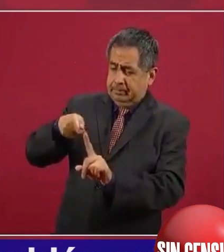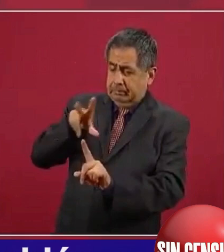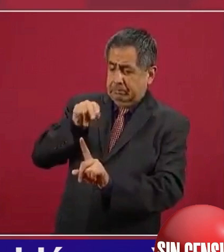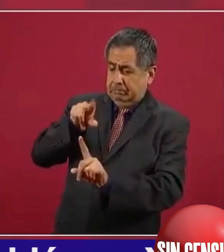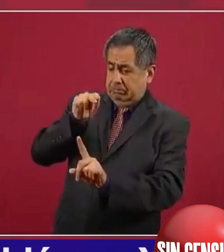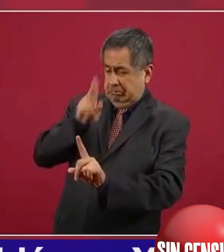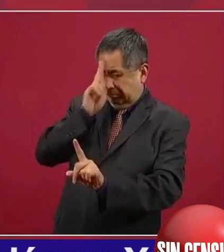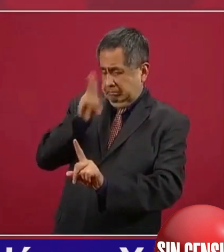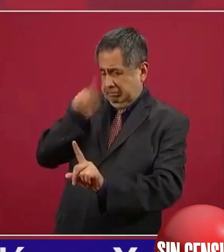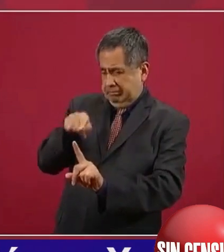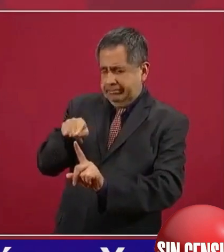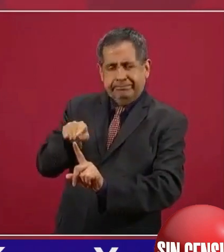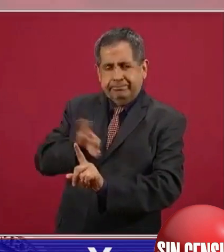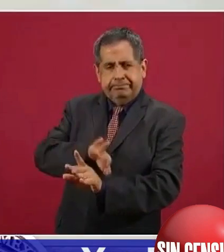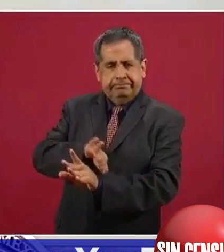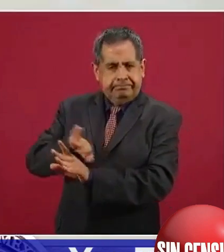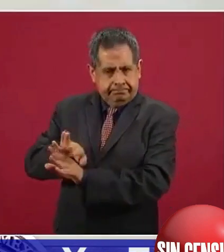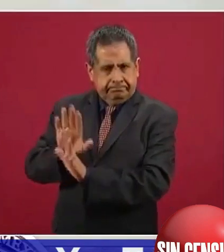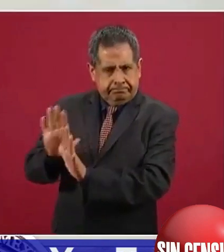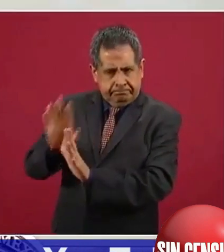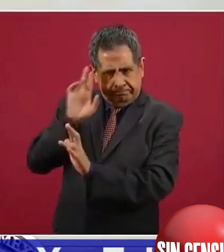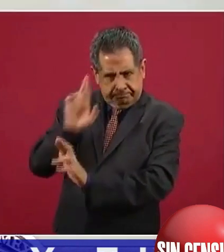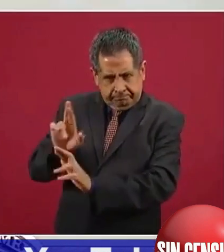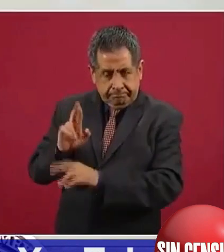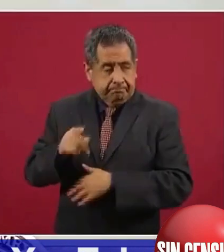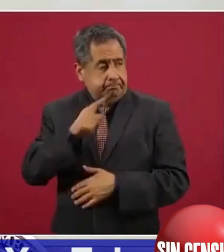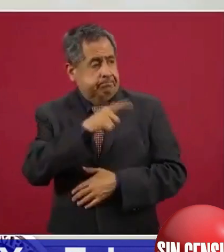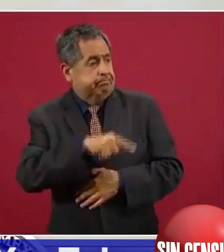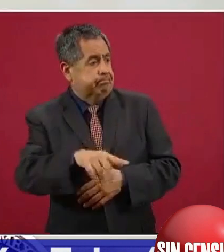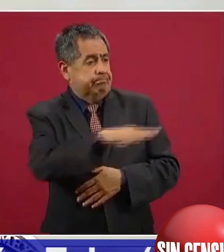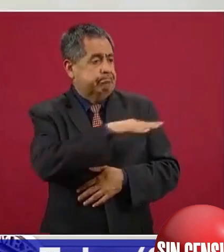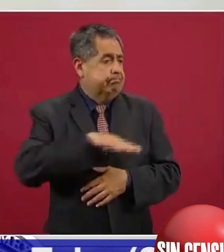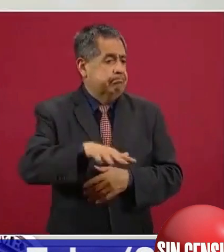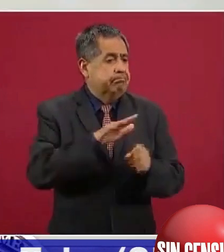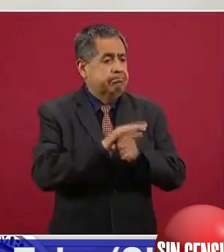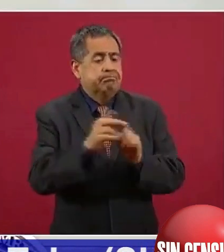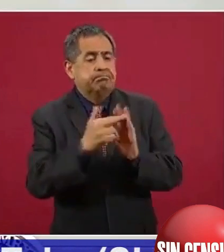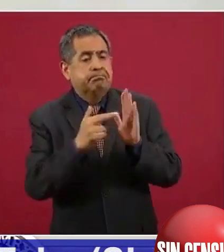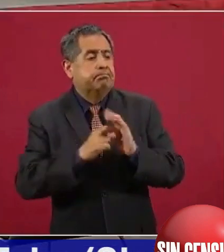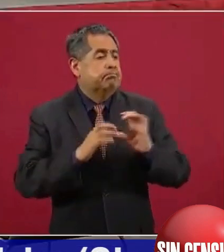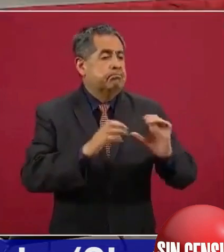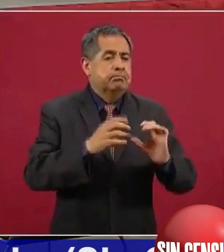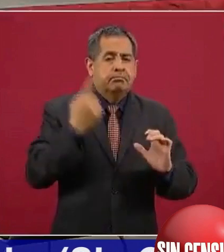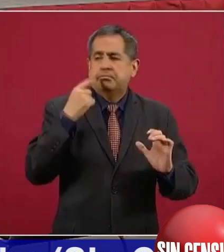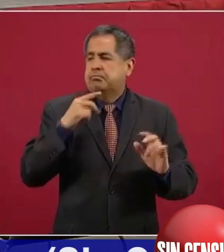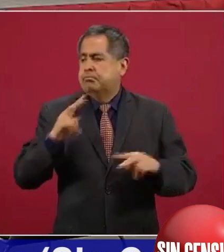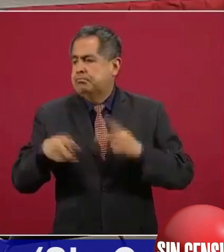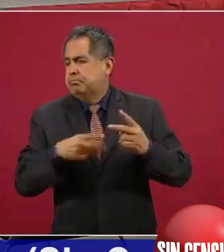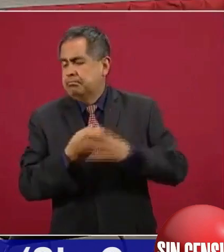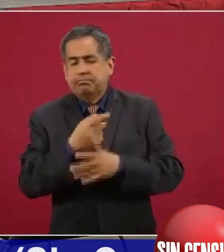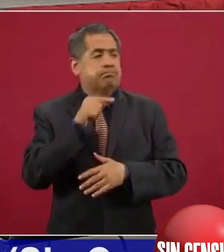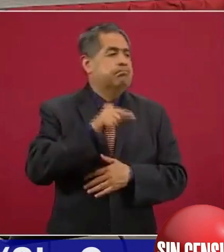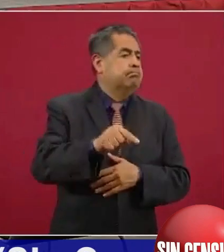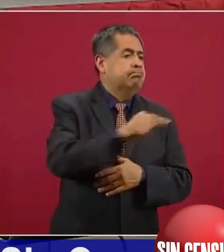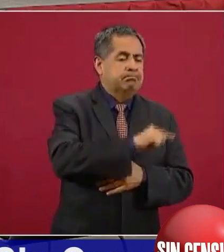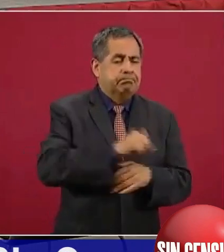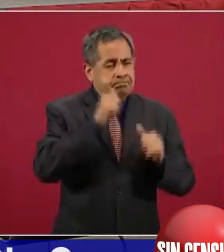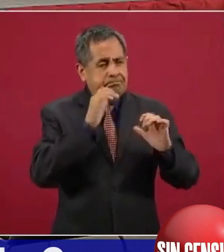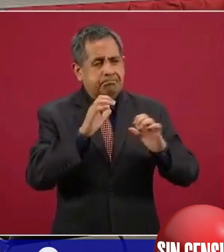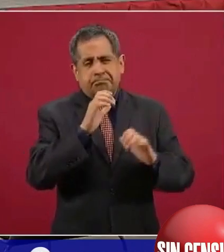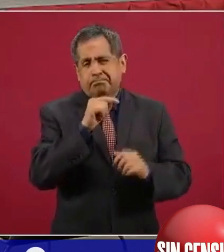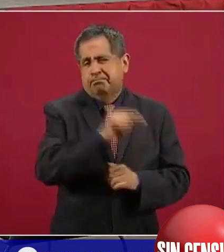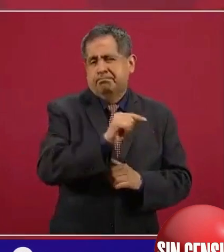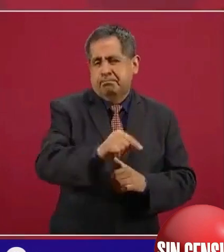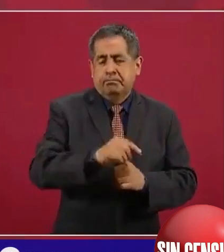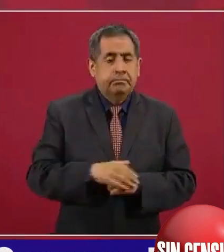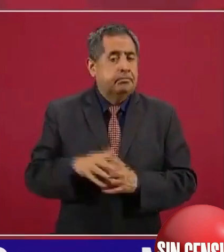personas, están dirigidas a las razones por las que las personas salen de casa y se congregan. Mayormente las personas